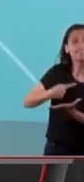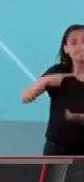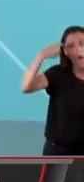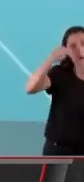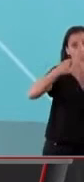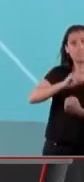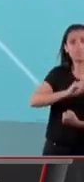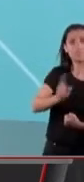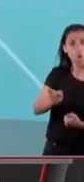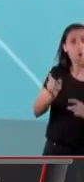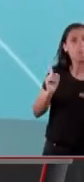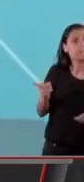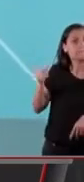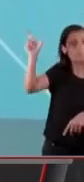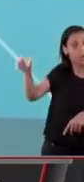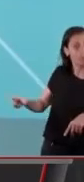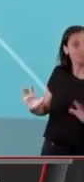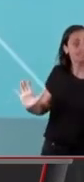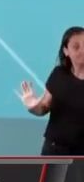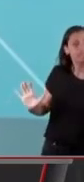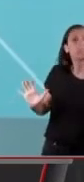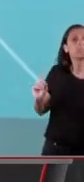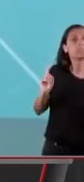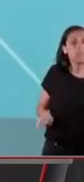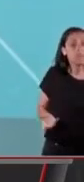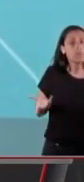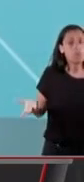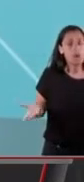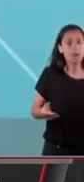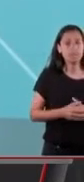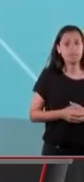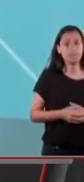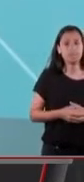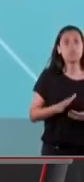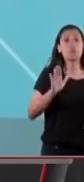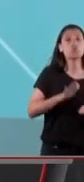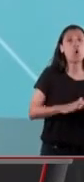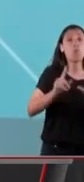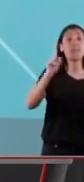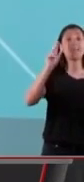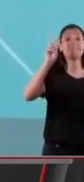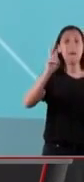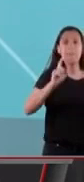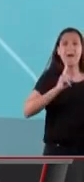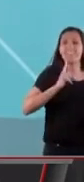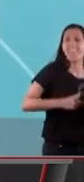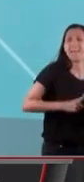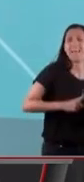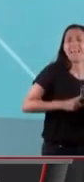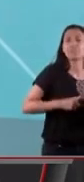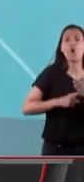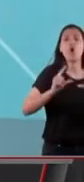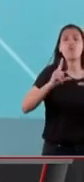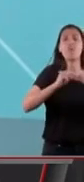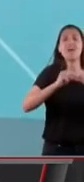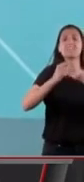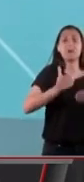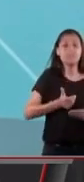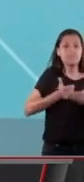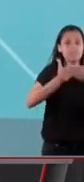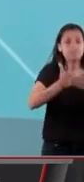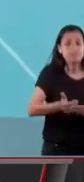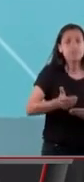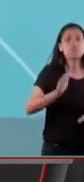gobierno, en el Tribunal Electoral de San Juan, hay un silencio de radio, pero sí sabemos que explotan los teléfonos haciendo